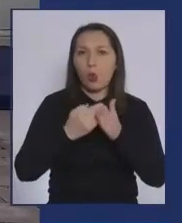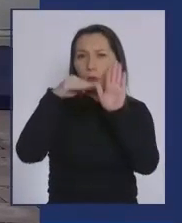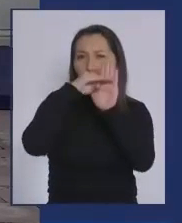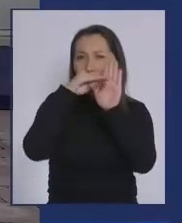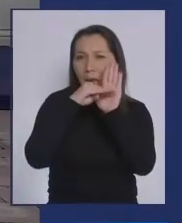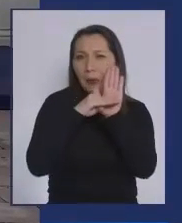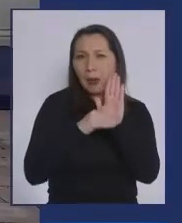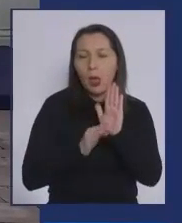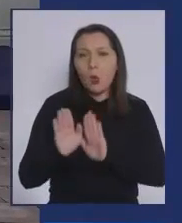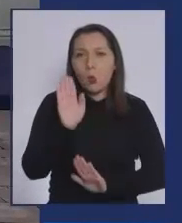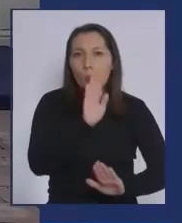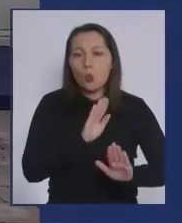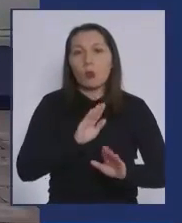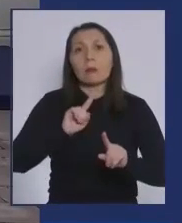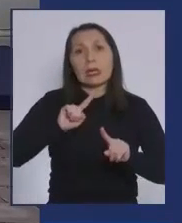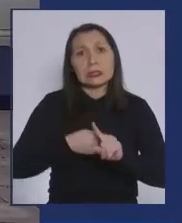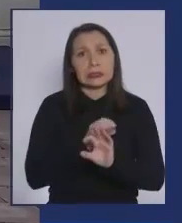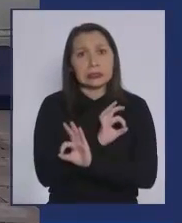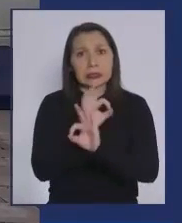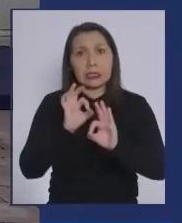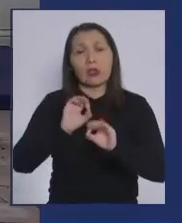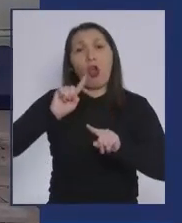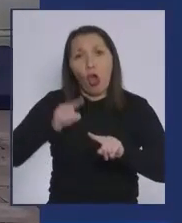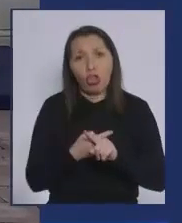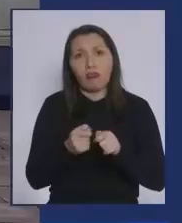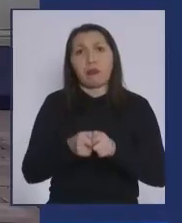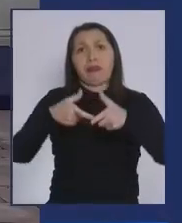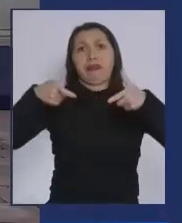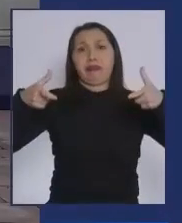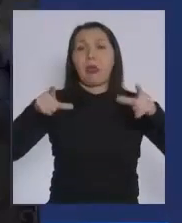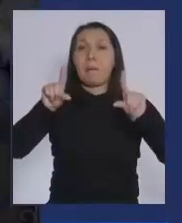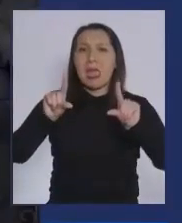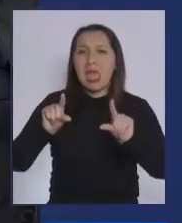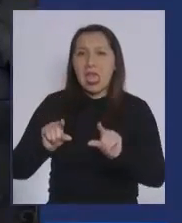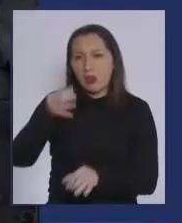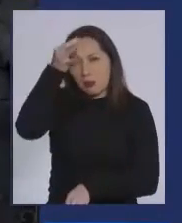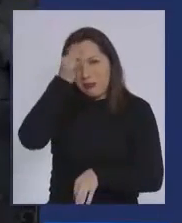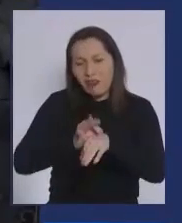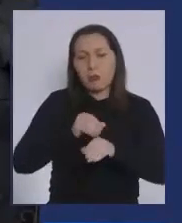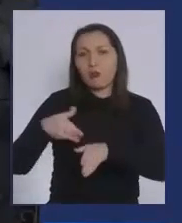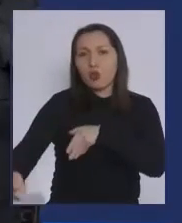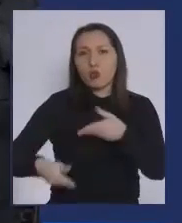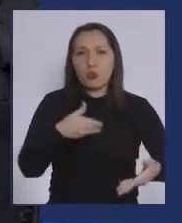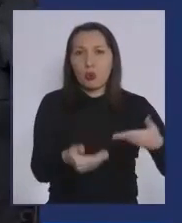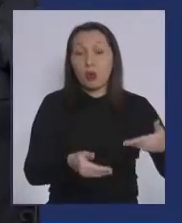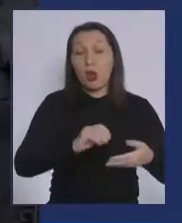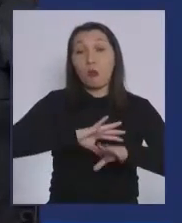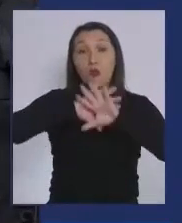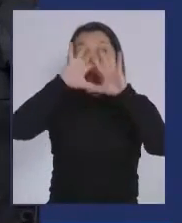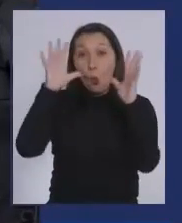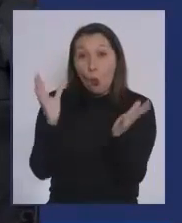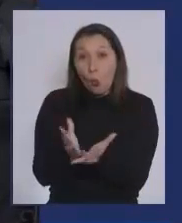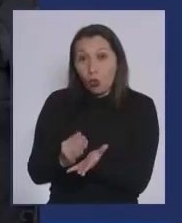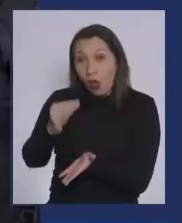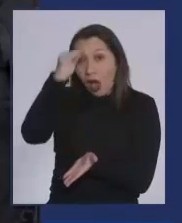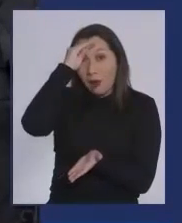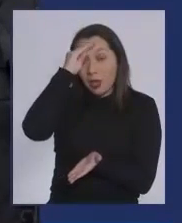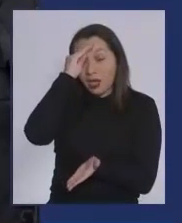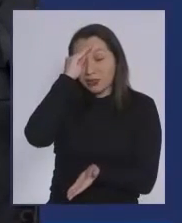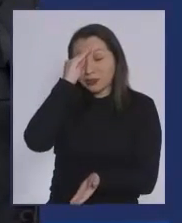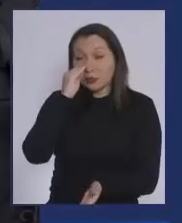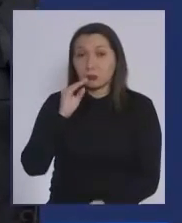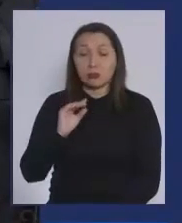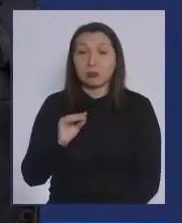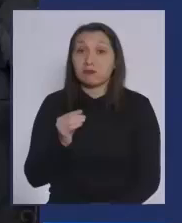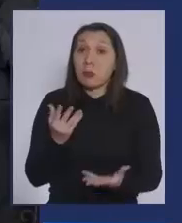para evitar rebrotes para reducir los contagios la experiencia del mundo en esta materia que muy